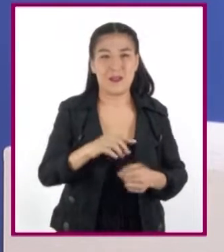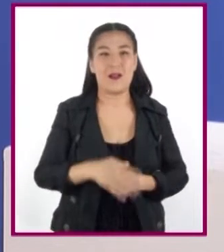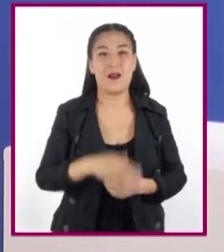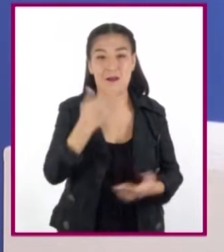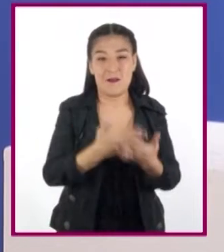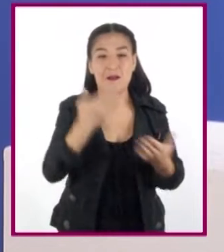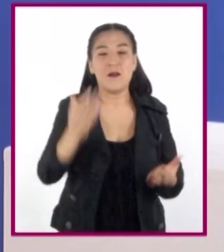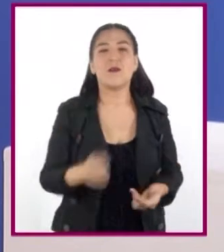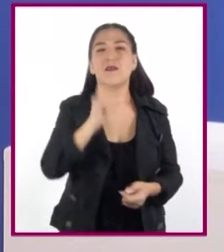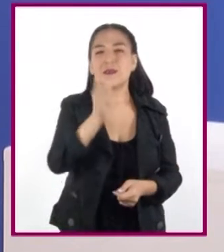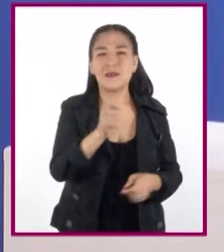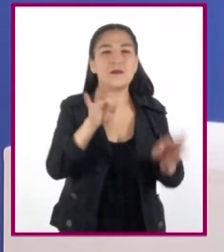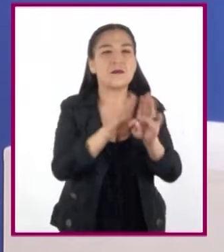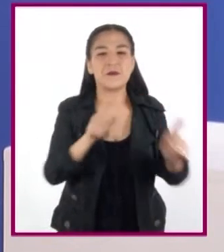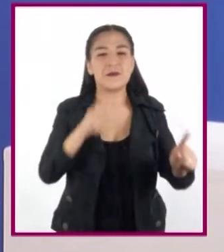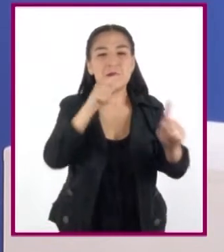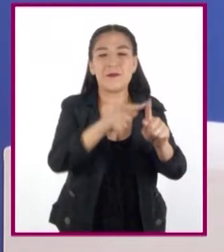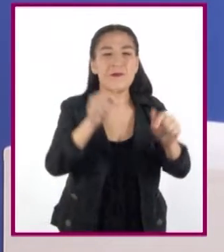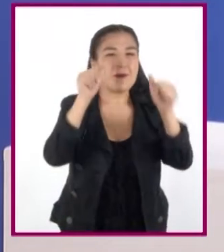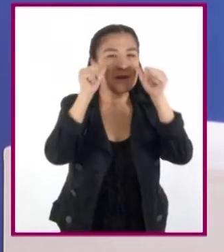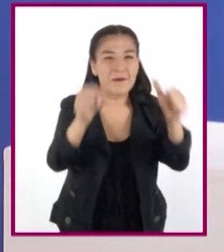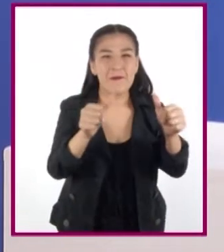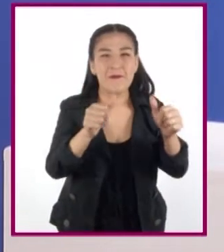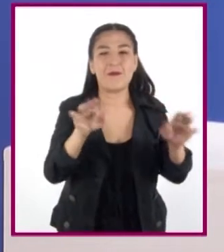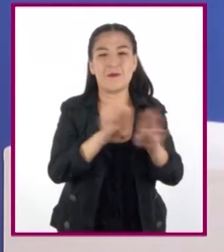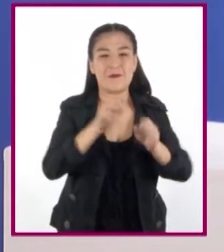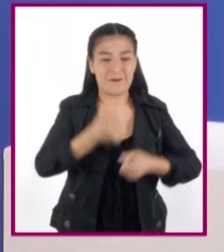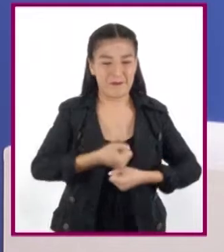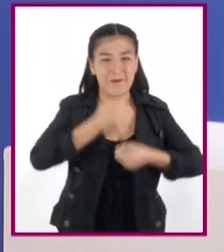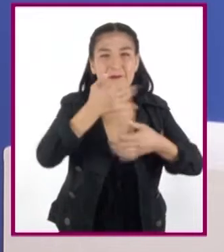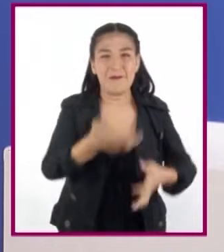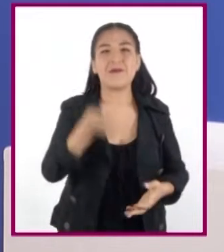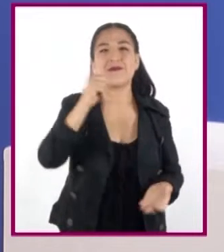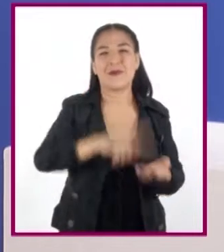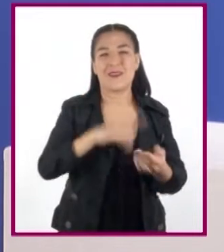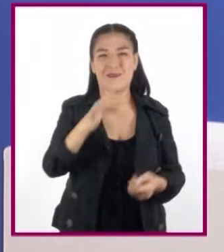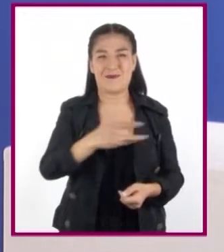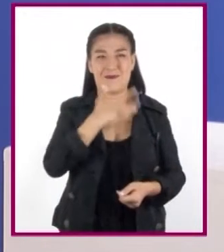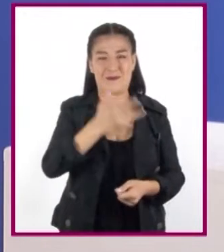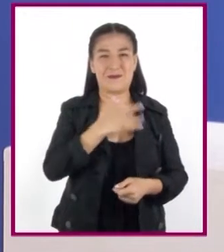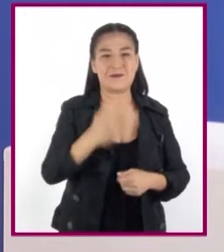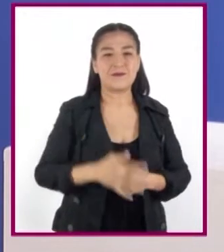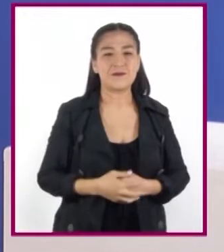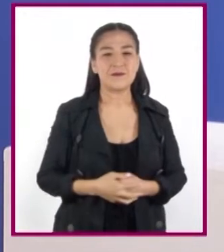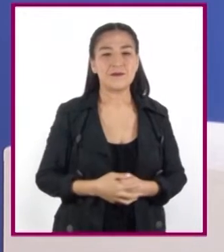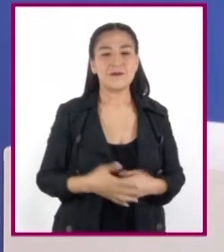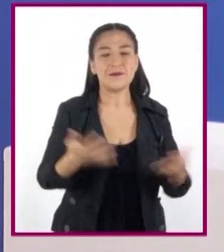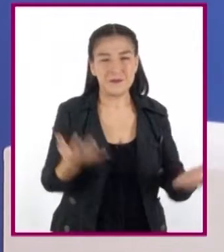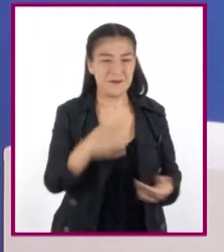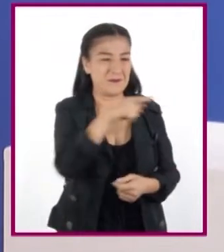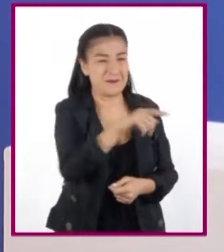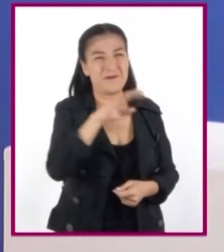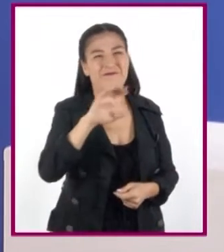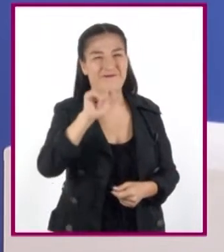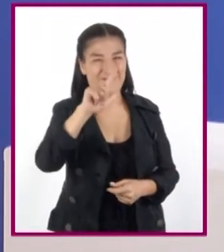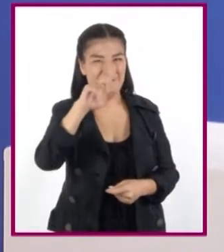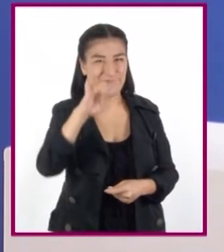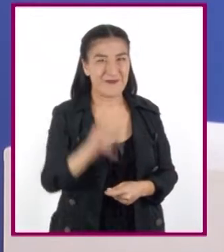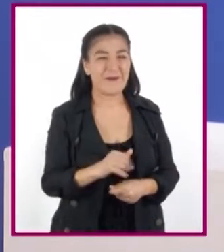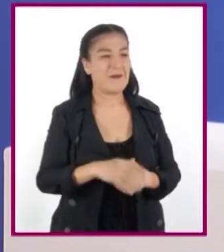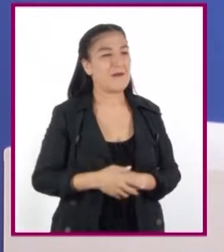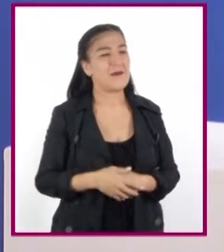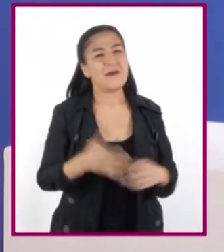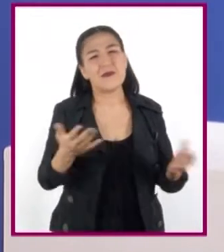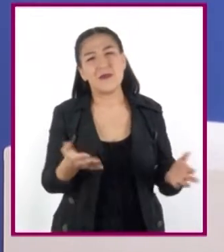Actualmente le ponemos mucha más atención a la expresión de nuestros sentimientos. Claudia,